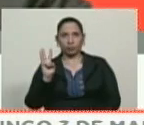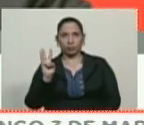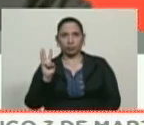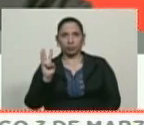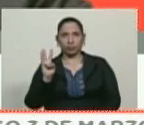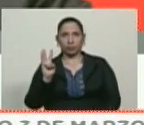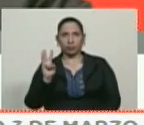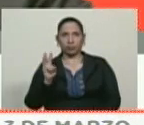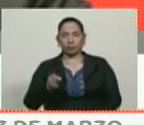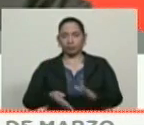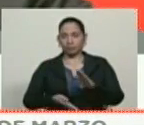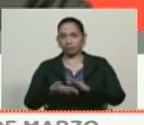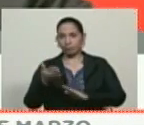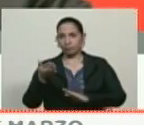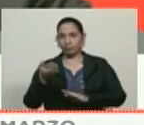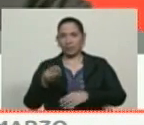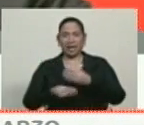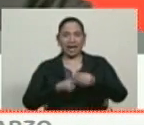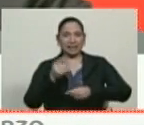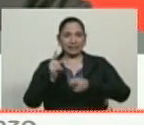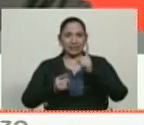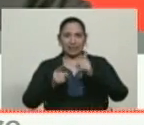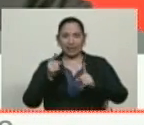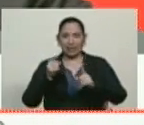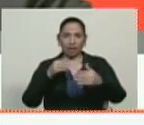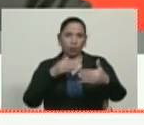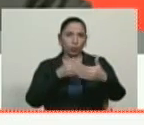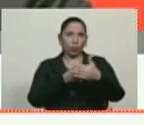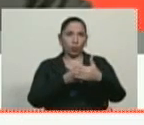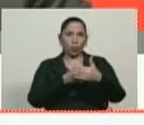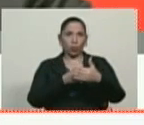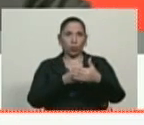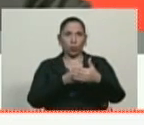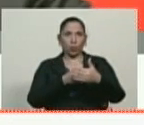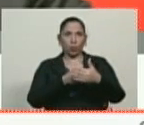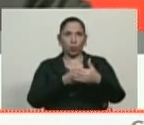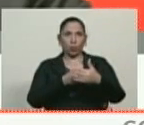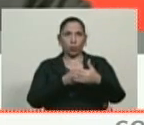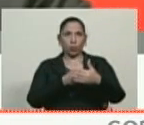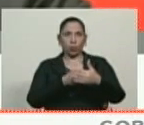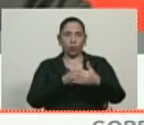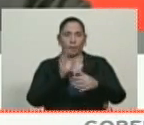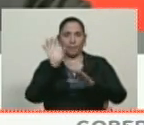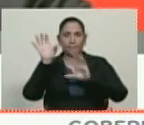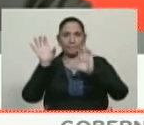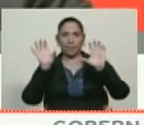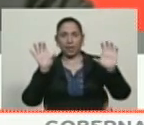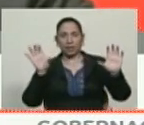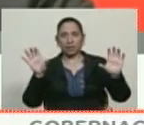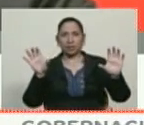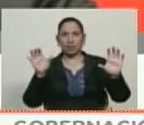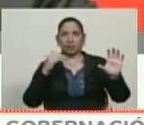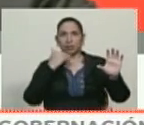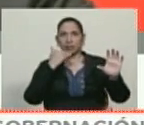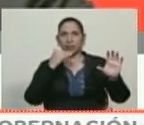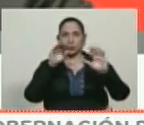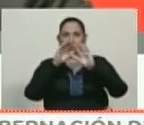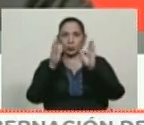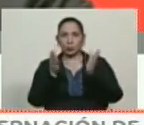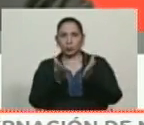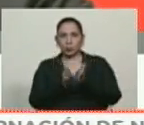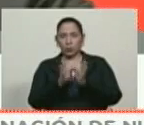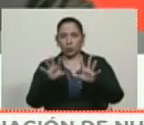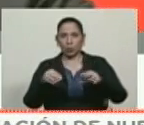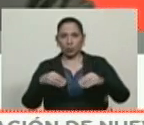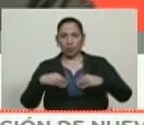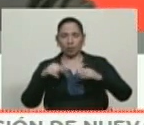va a hacer algo en contra de una postura de los países de la región, tomando medidas